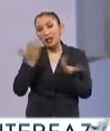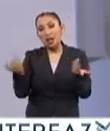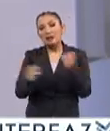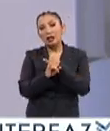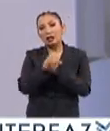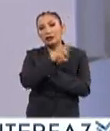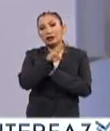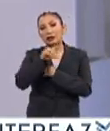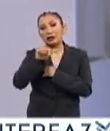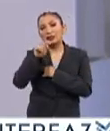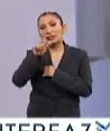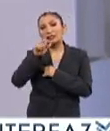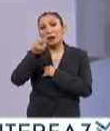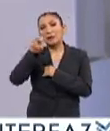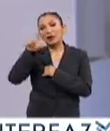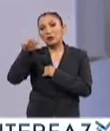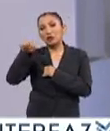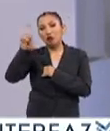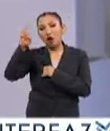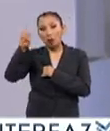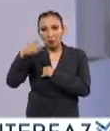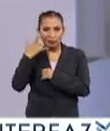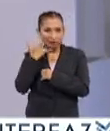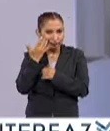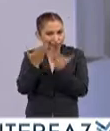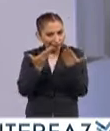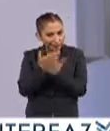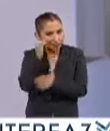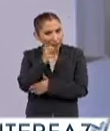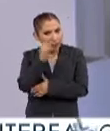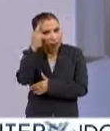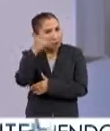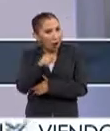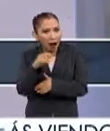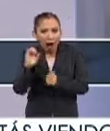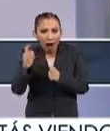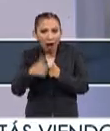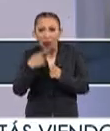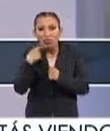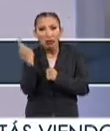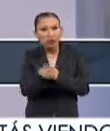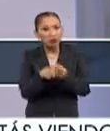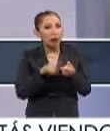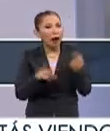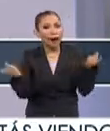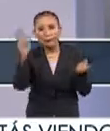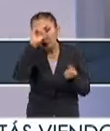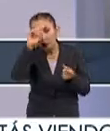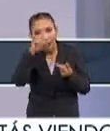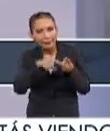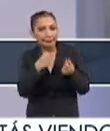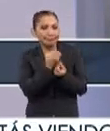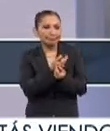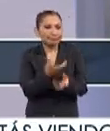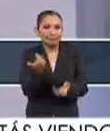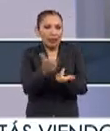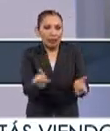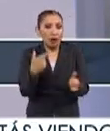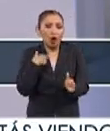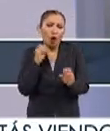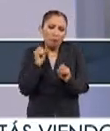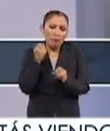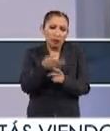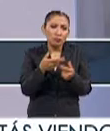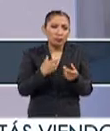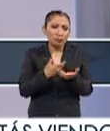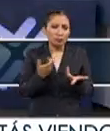web, www.trixiavalle.com, y estoy a sus órdenes siempre para denunciar, sugerencias, lo que sea. Sí, y dar precisamente.